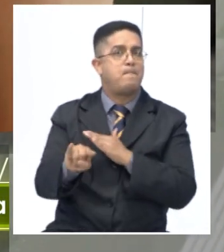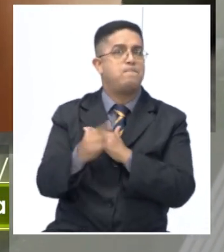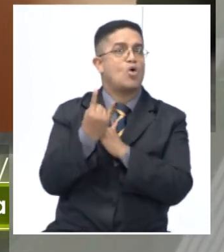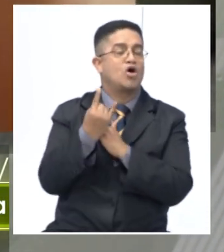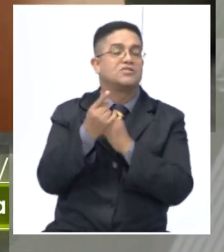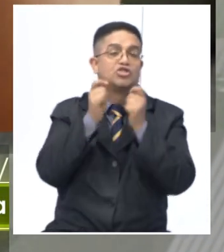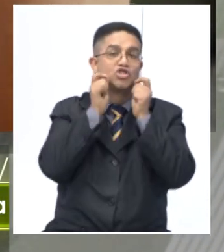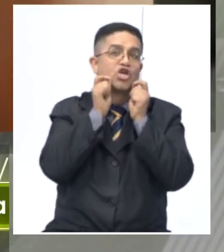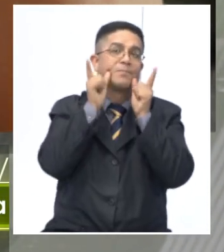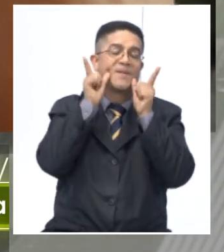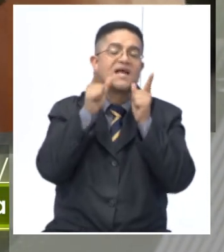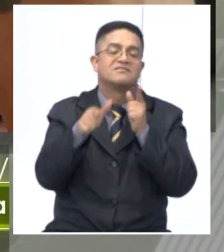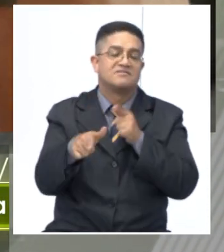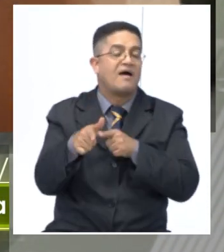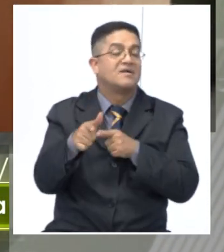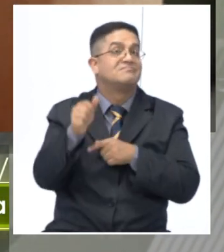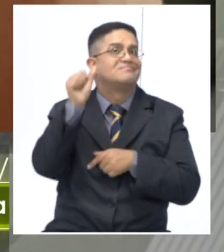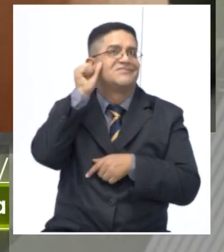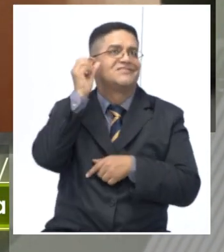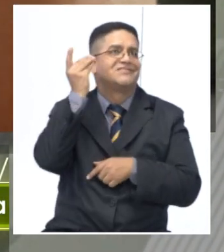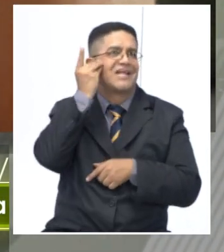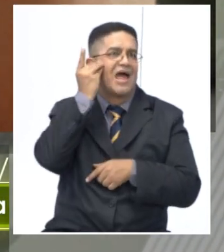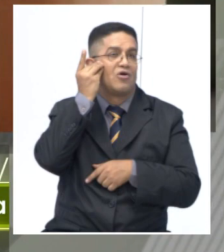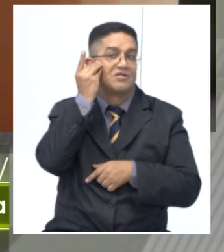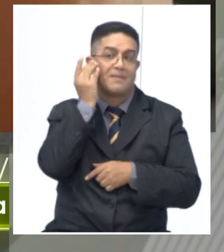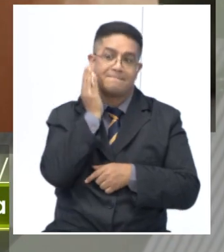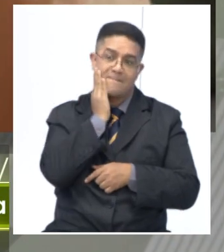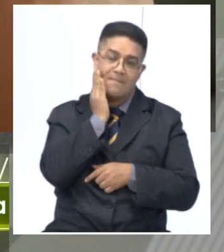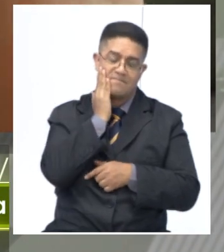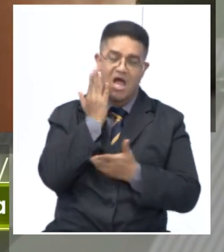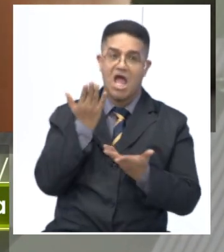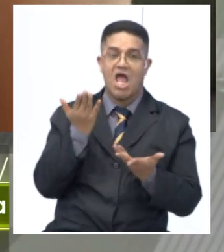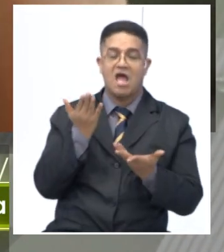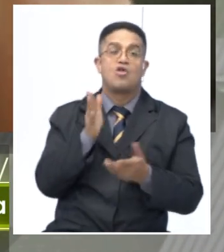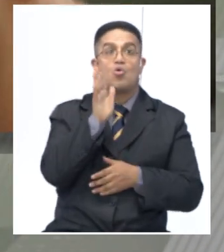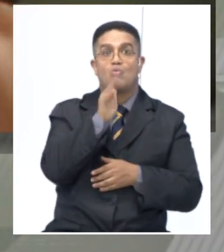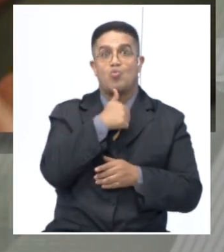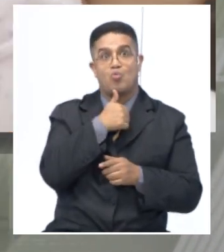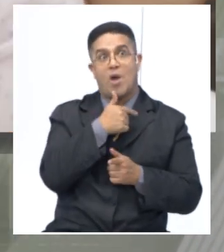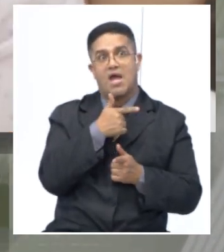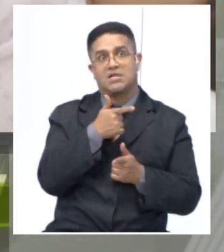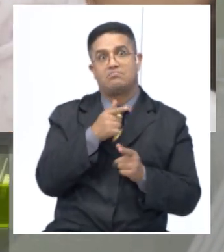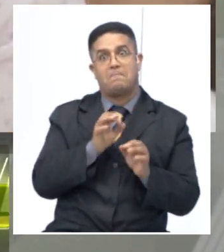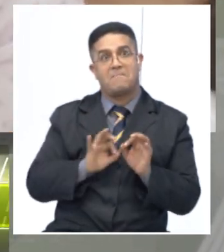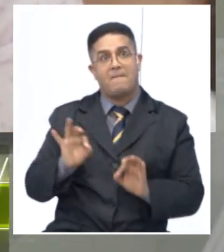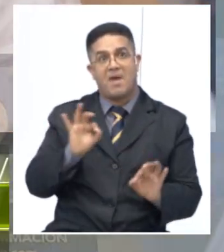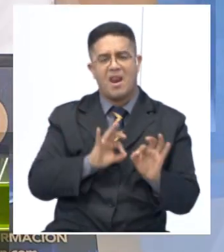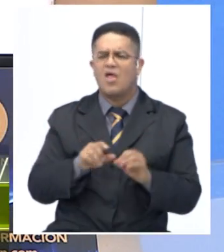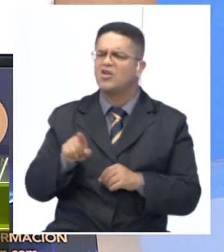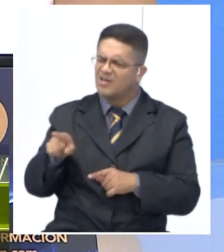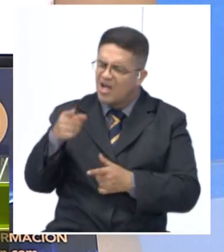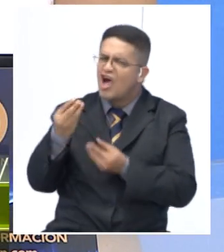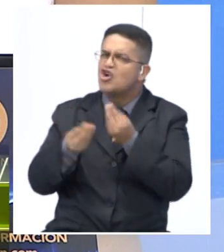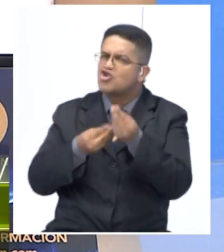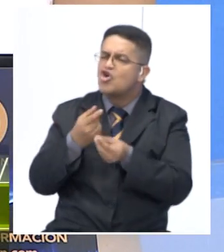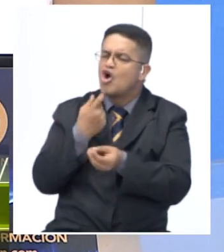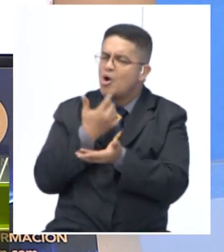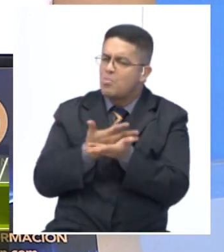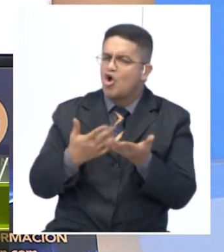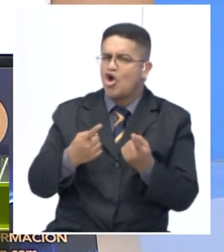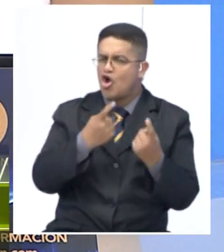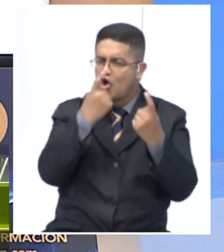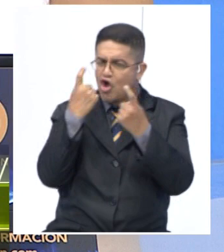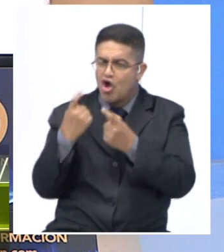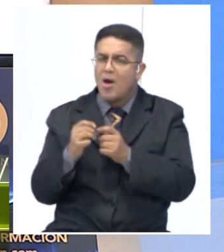sorpresa, wow, una trisomía 21, y la mamá de repente no está preparada. ¿Cuáles son esos estudios que pueden permitir saber si ya este bebé